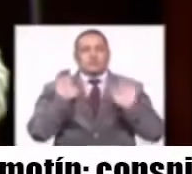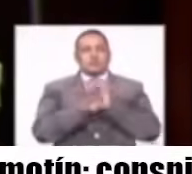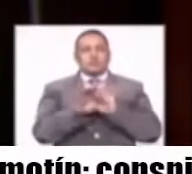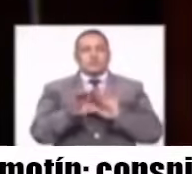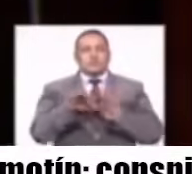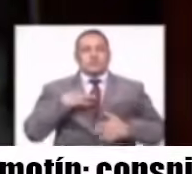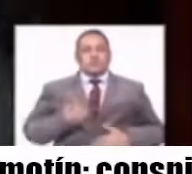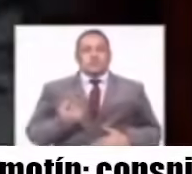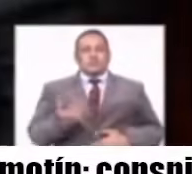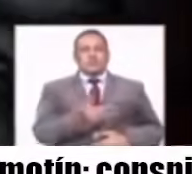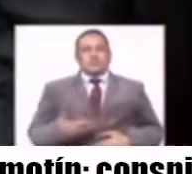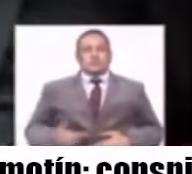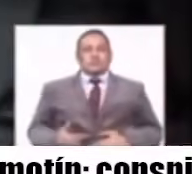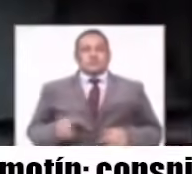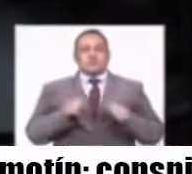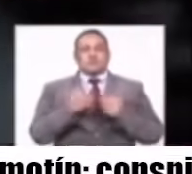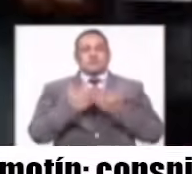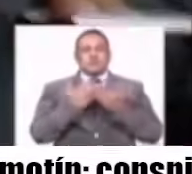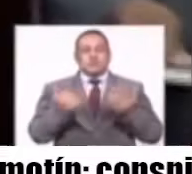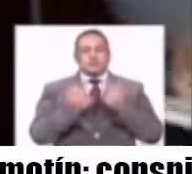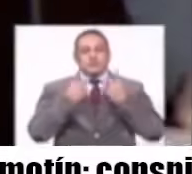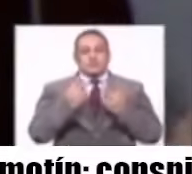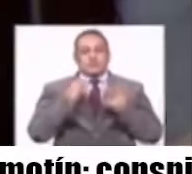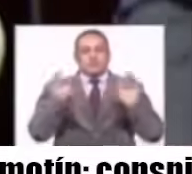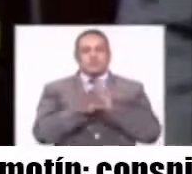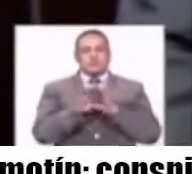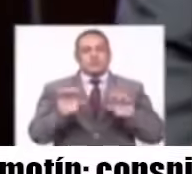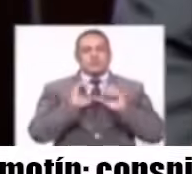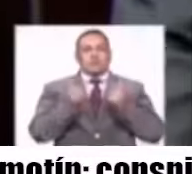presidente. En este caso,